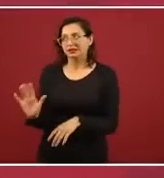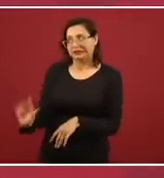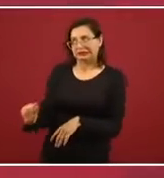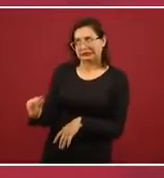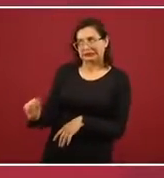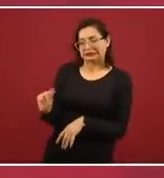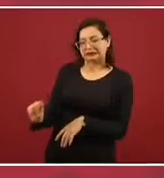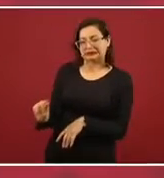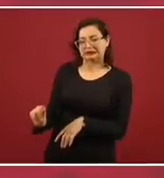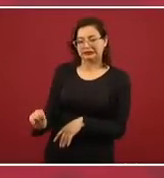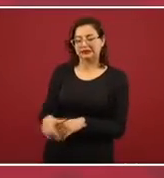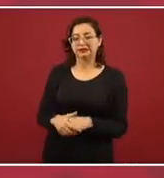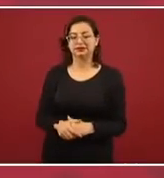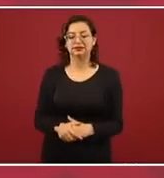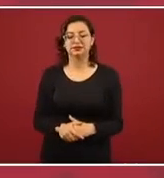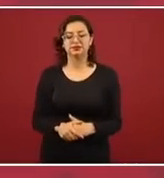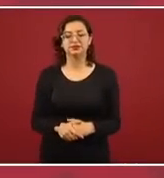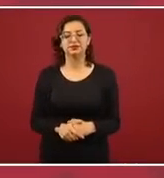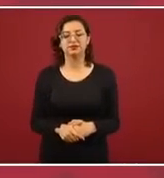el boleto.